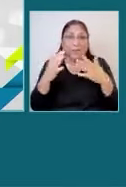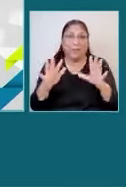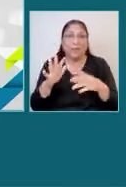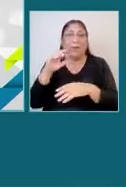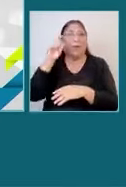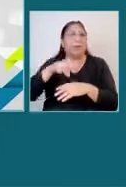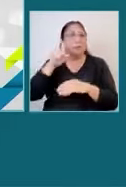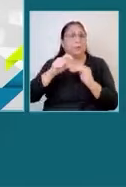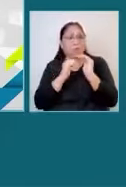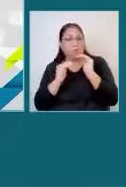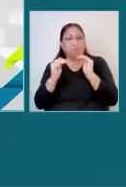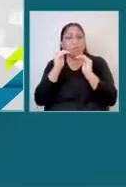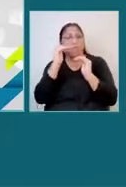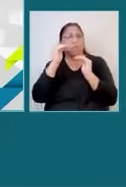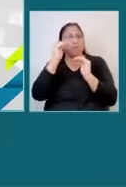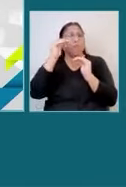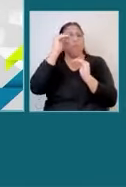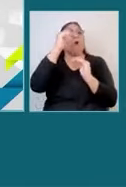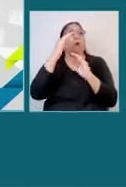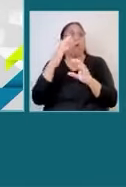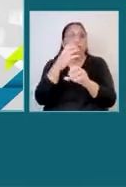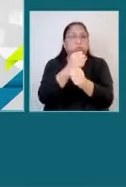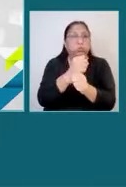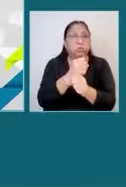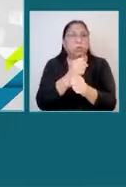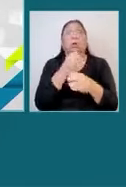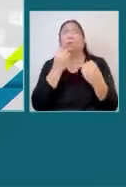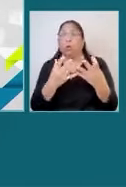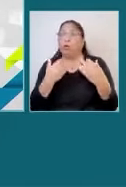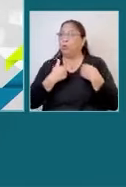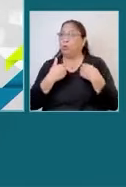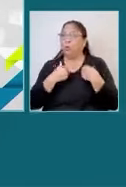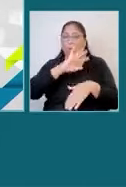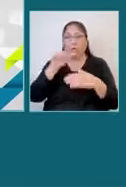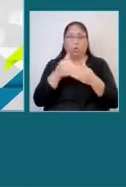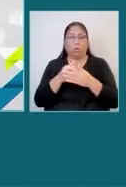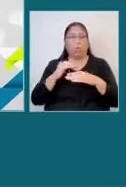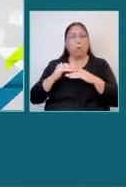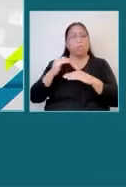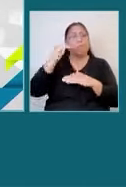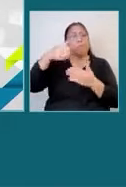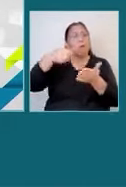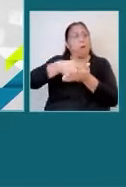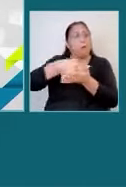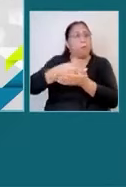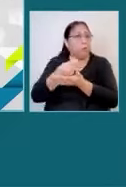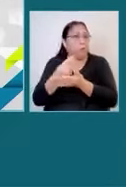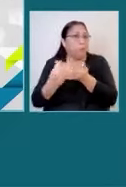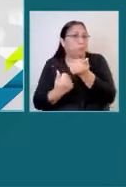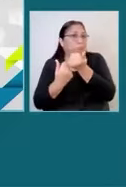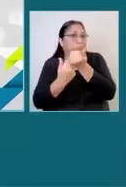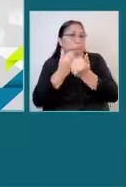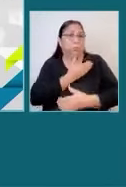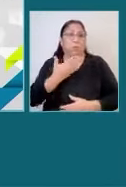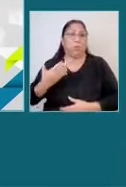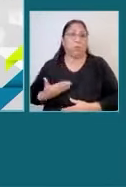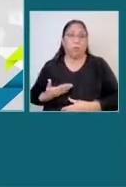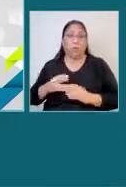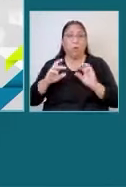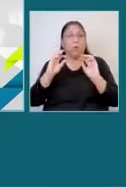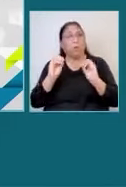su escalamiento y consolidación, y pueden obtener en todas ellas financiamiento de parte del Estado. Y sobre todo, en el